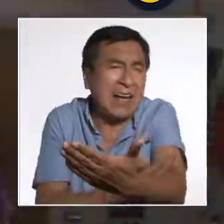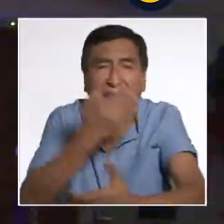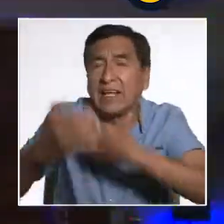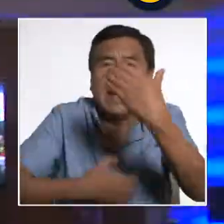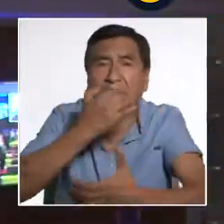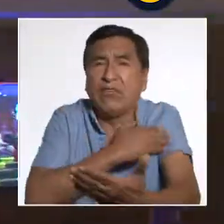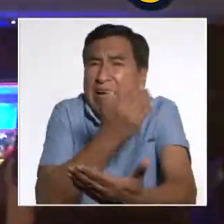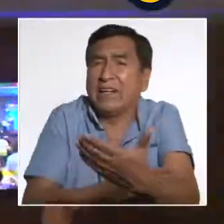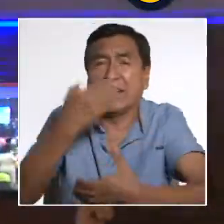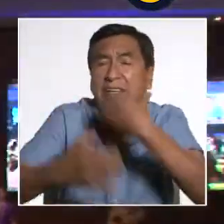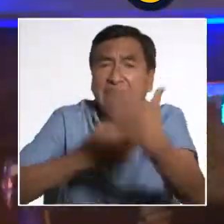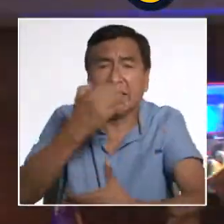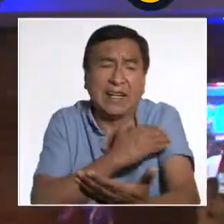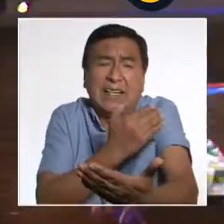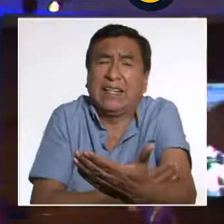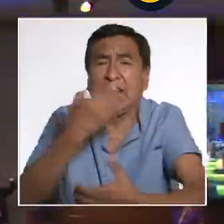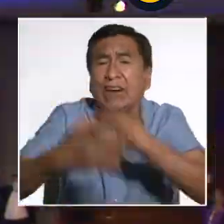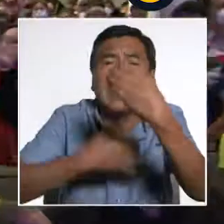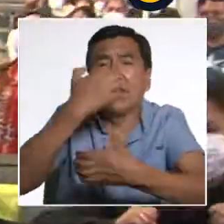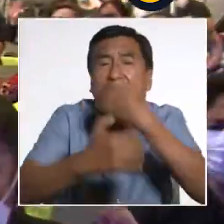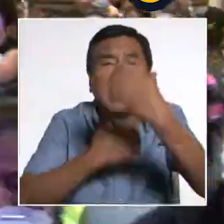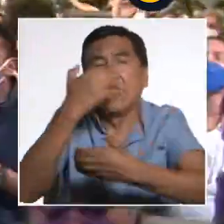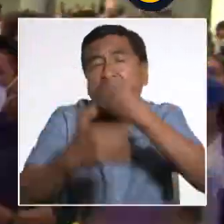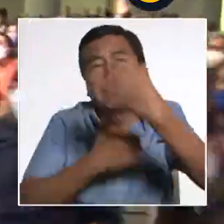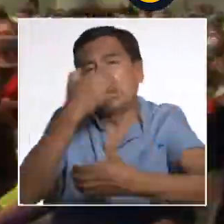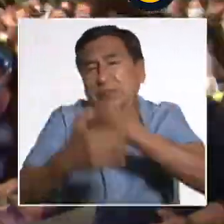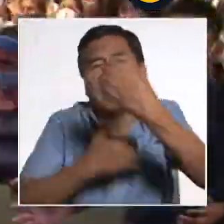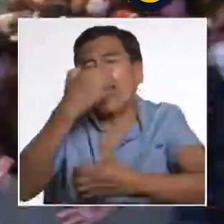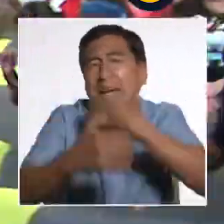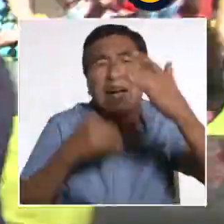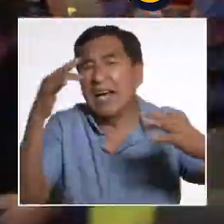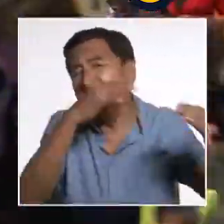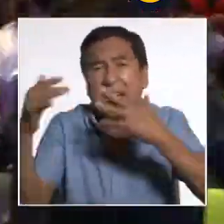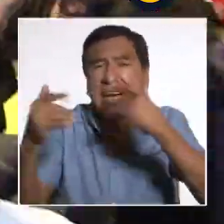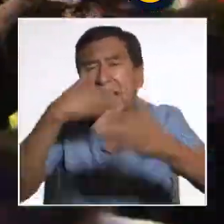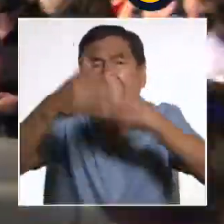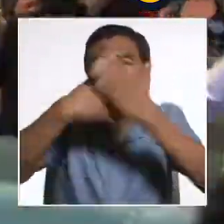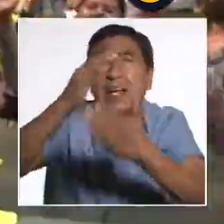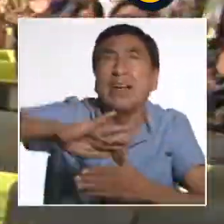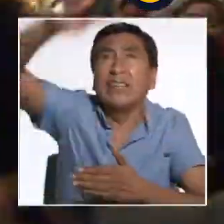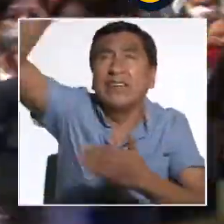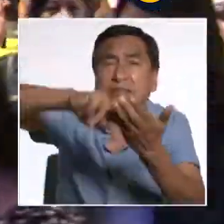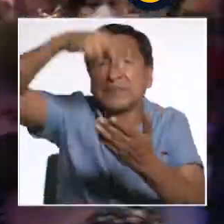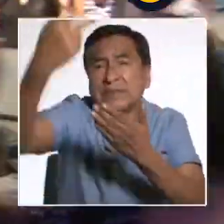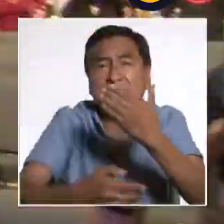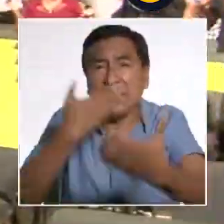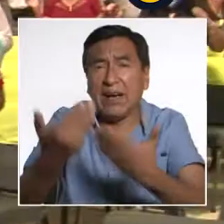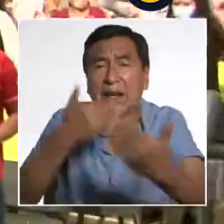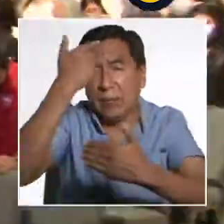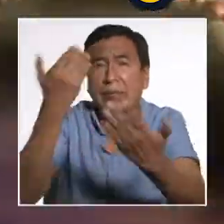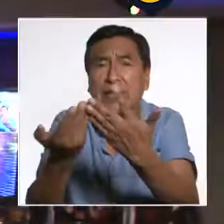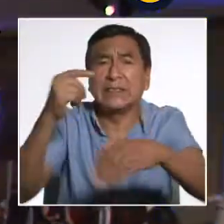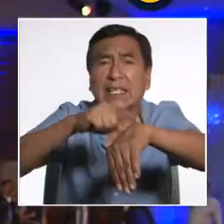Guerrea por tu familia, guerrea por tus finanzas, guerrea por tu salud, guerrea por la restauración en